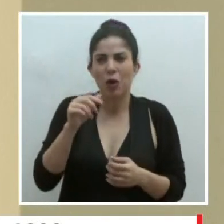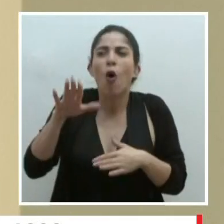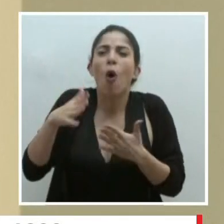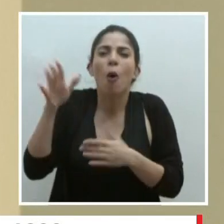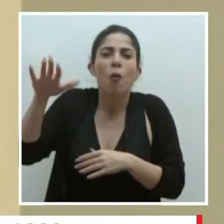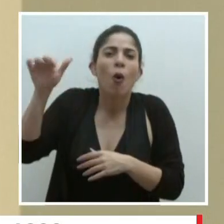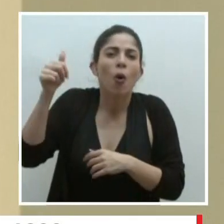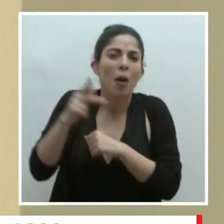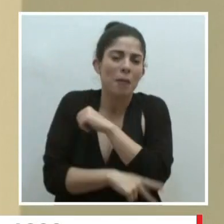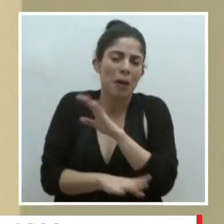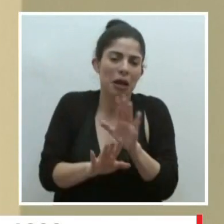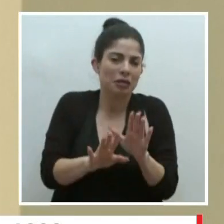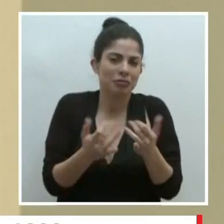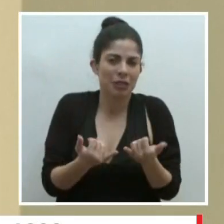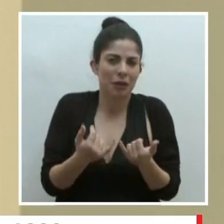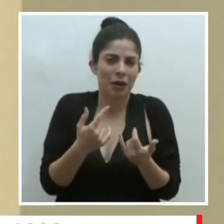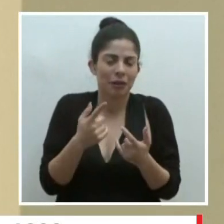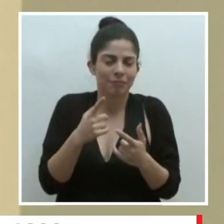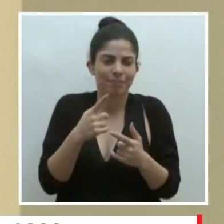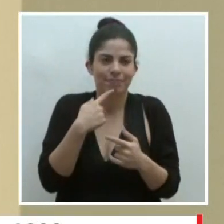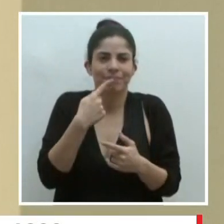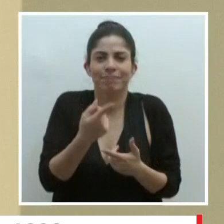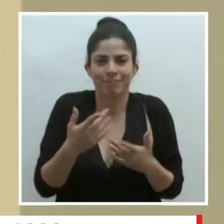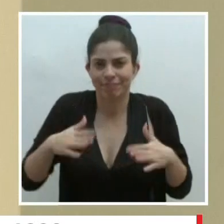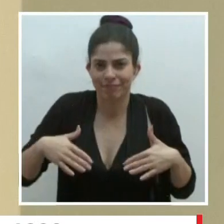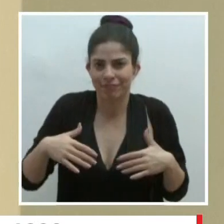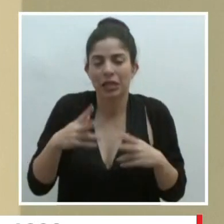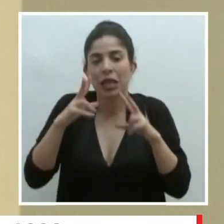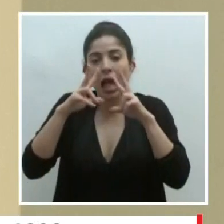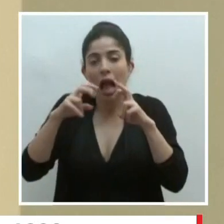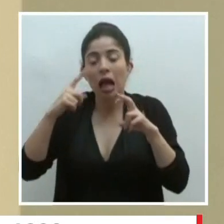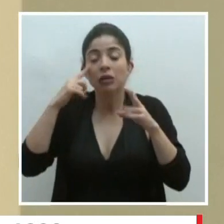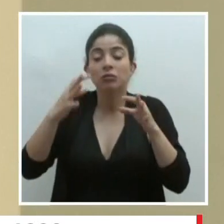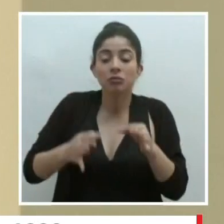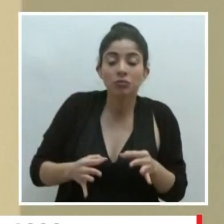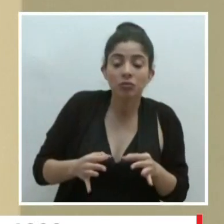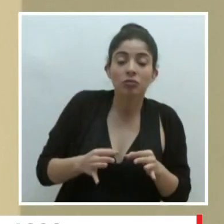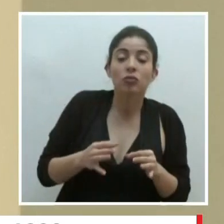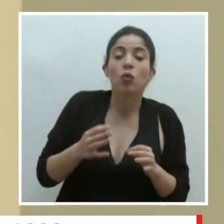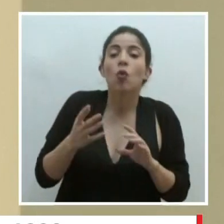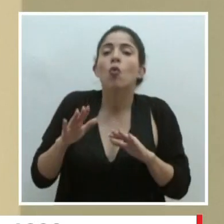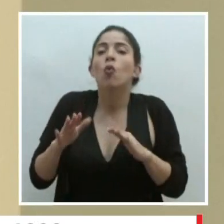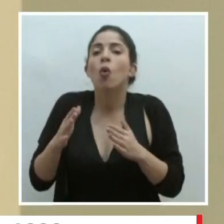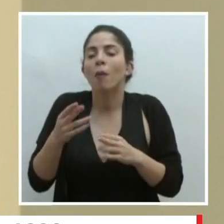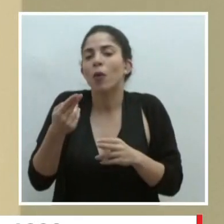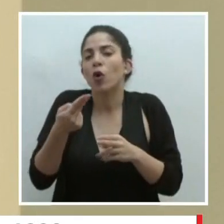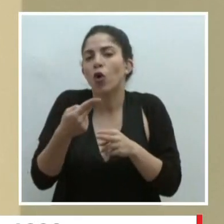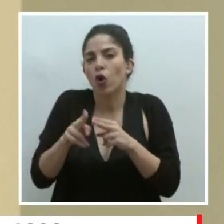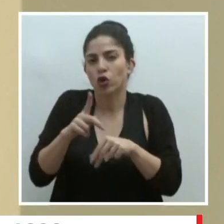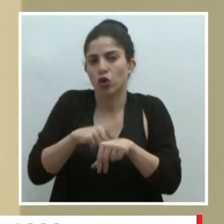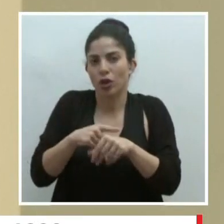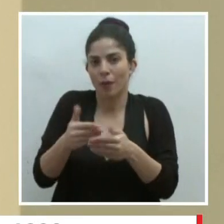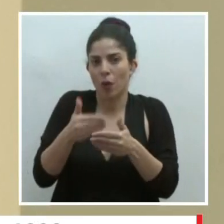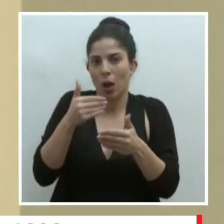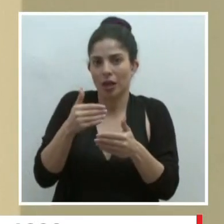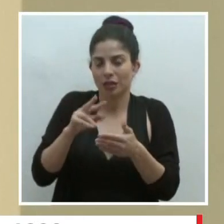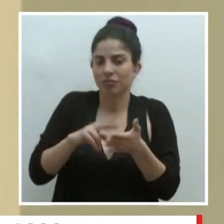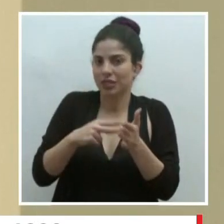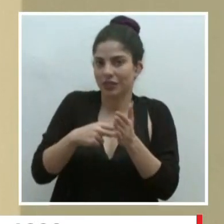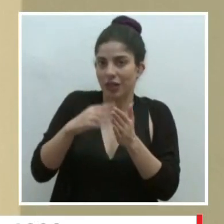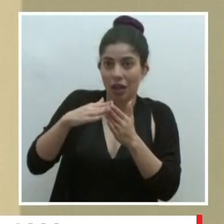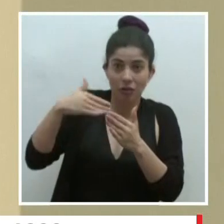tomaría justamente esa previsión, ese análisis que nos llevaría a poco tiempo antes de la apertura poder decir cuáles